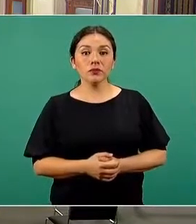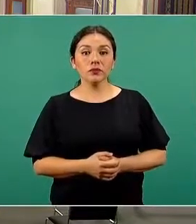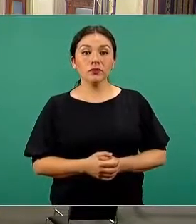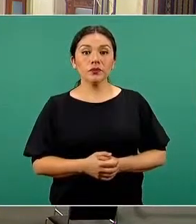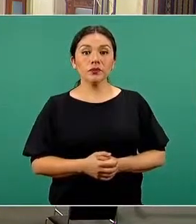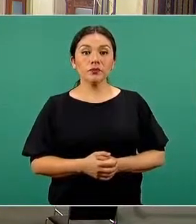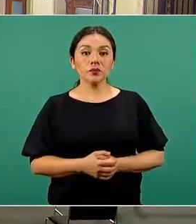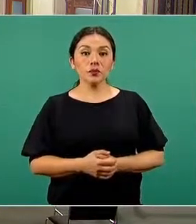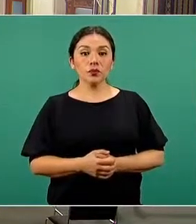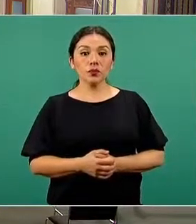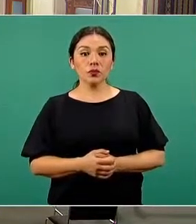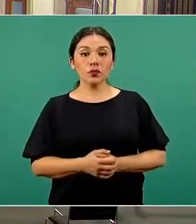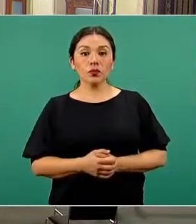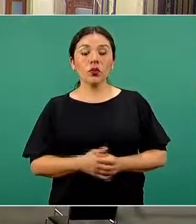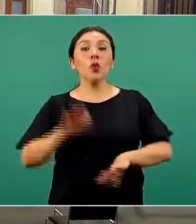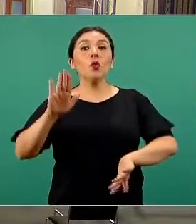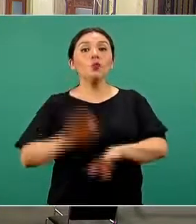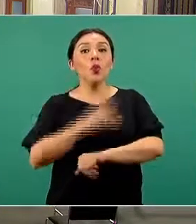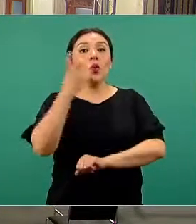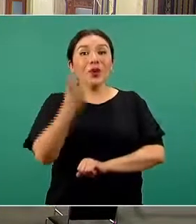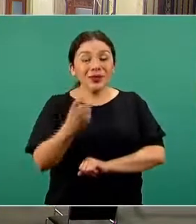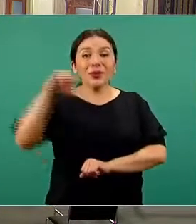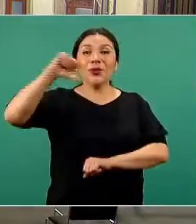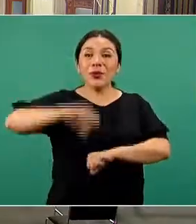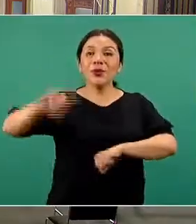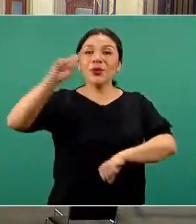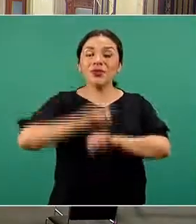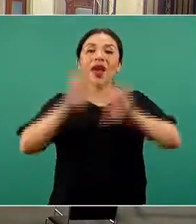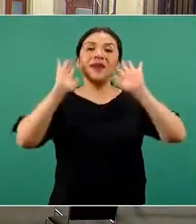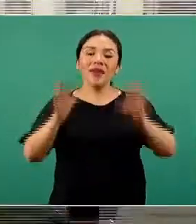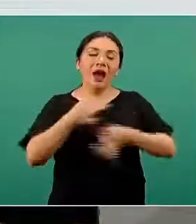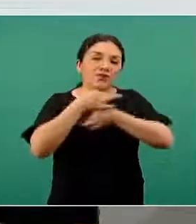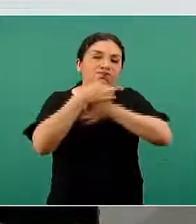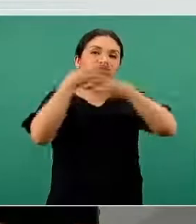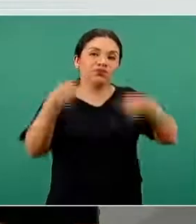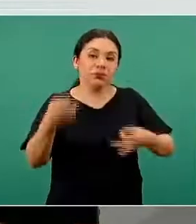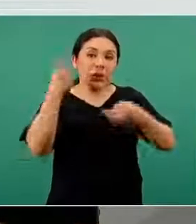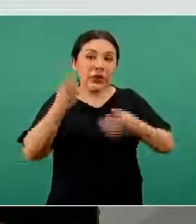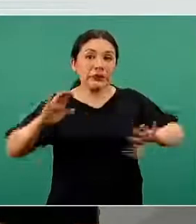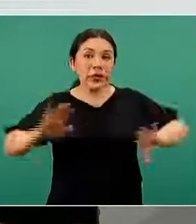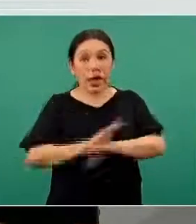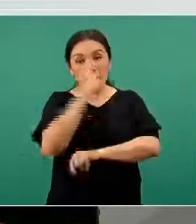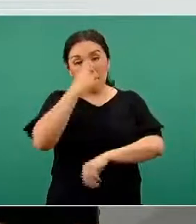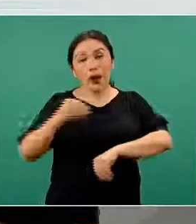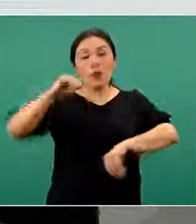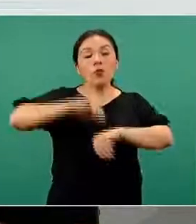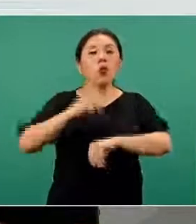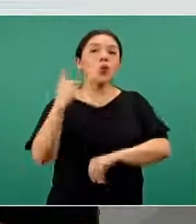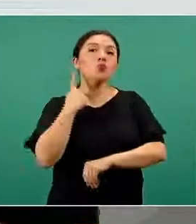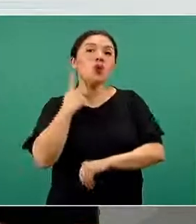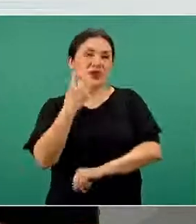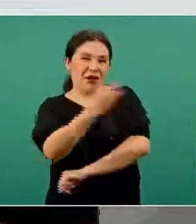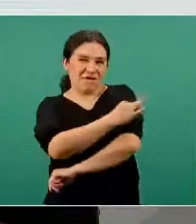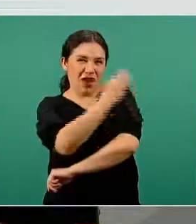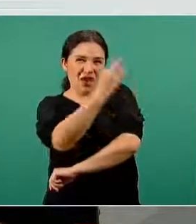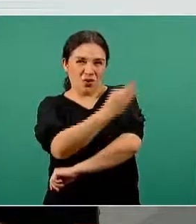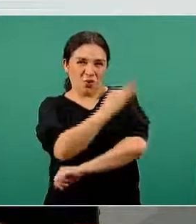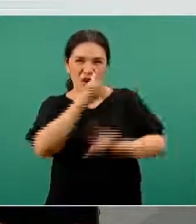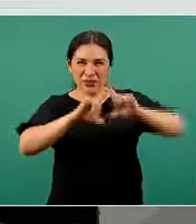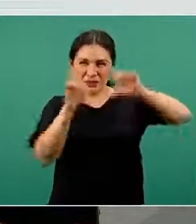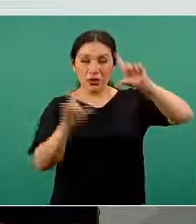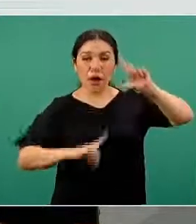Por ello es que el día de hoy se anuncia esta actualización a la Política Nacional de